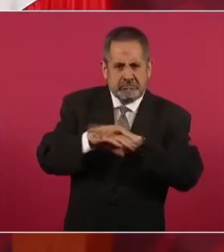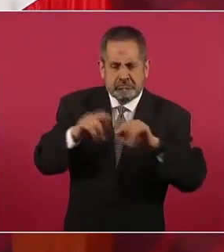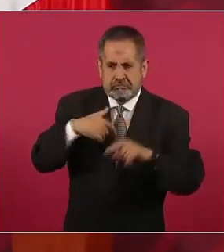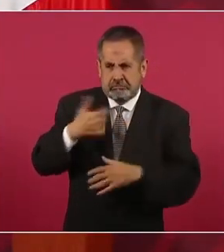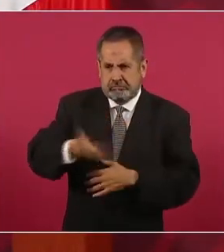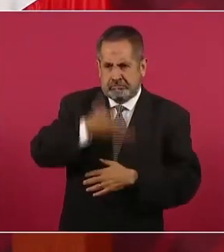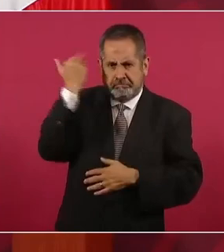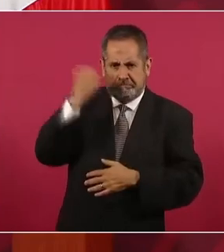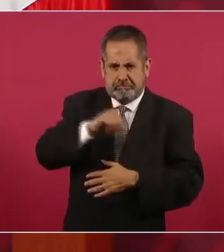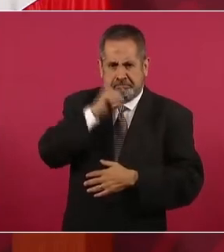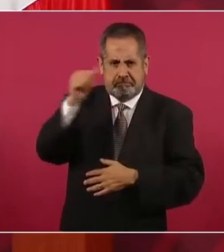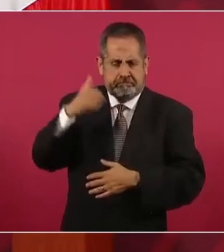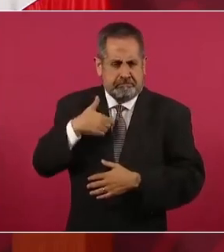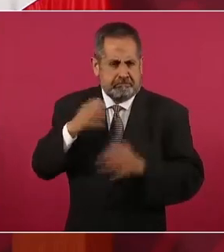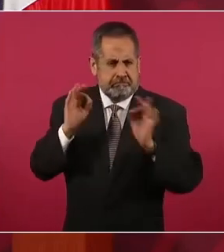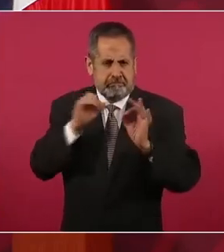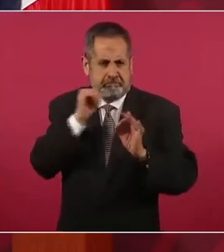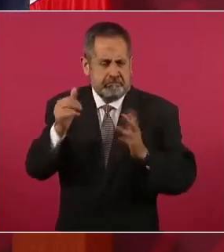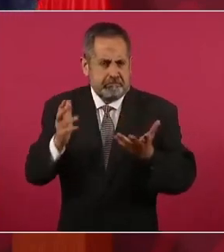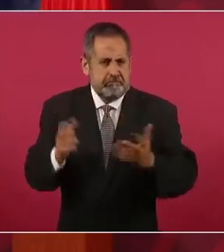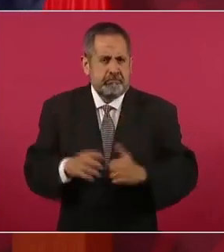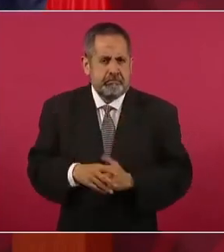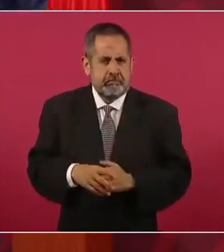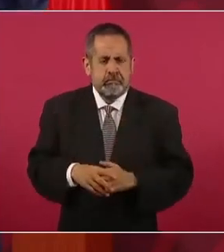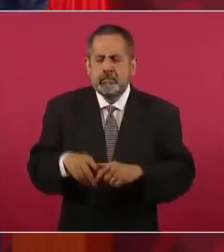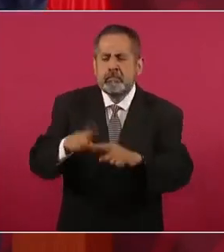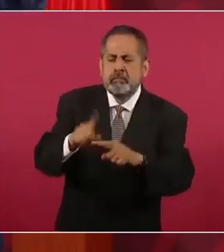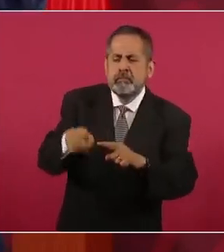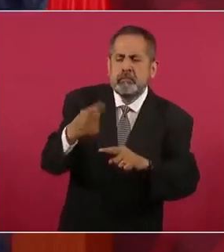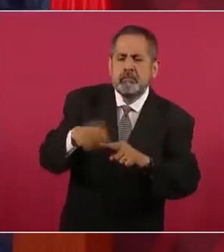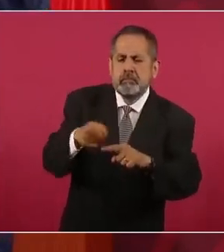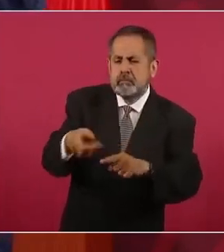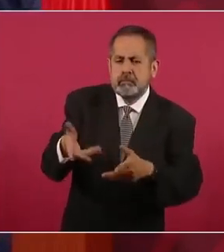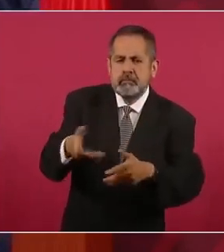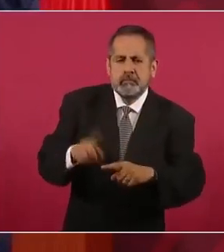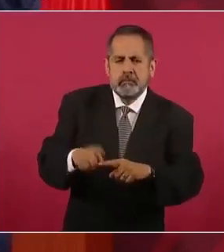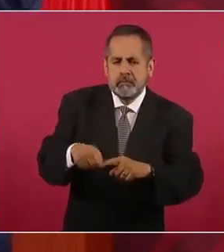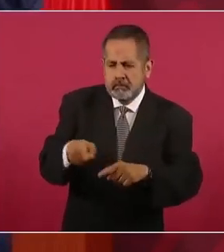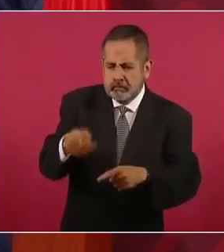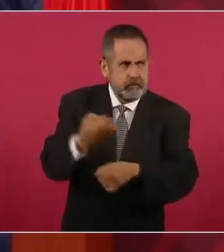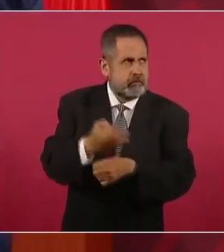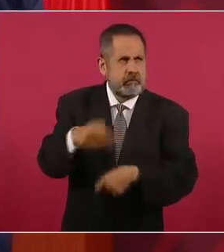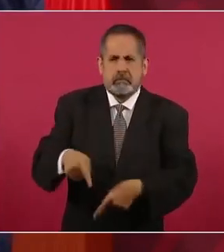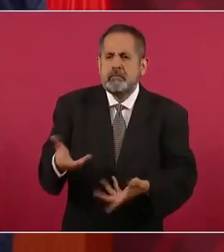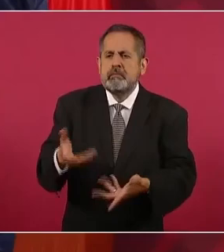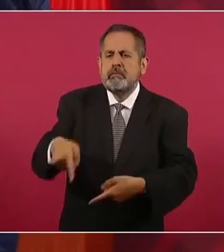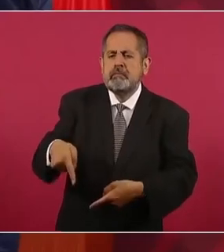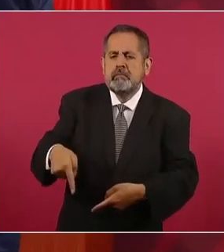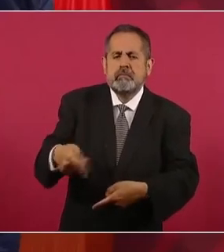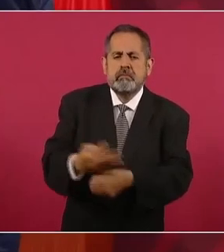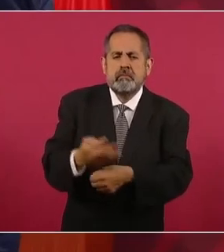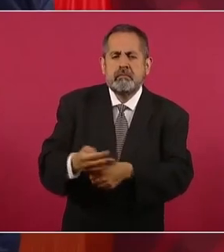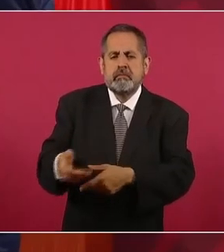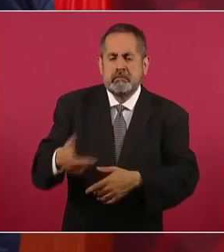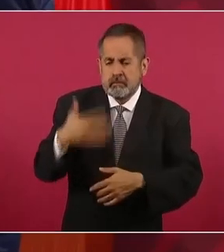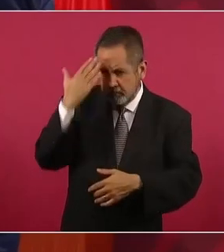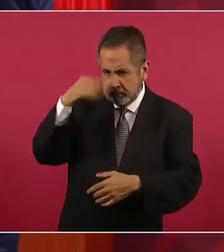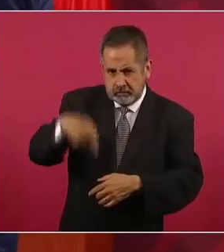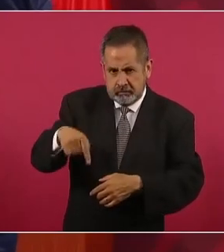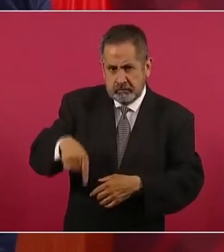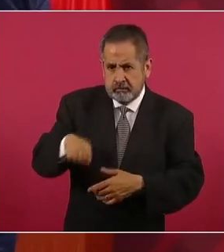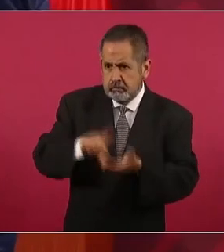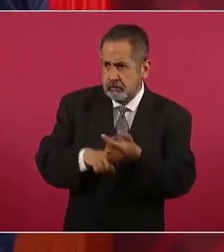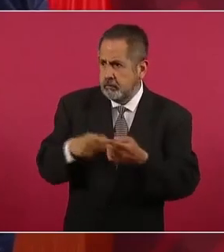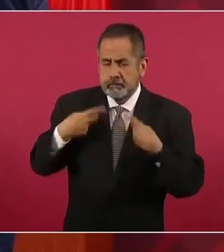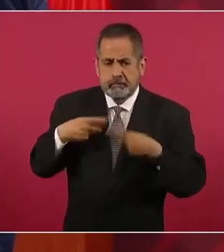sabía nada. ¿Quién es usted? ¿Qué hacía aquí? ¿Cómo? ¿Qué hacía usted aquí? ¿Sabe que aquí había tres